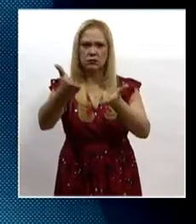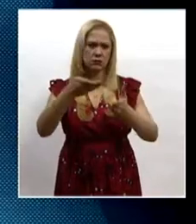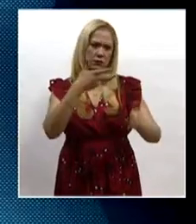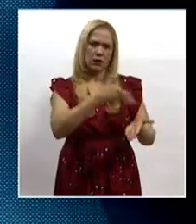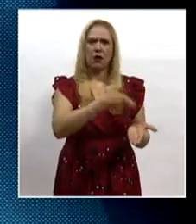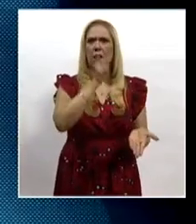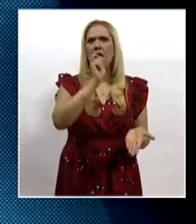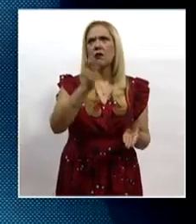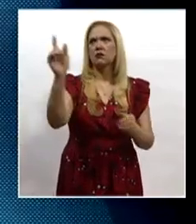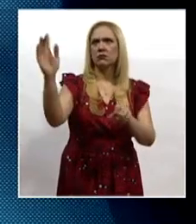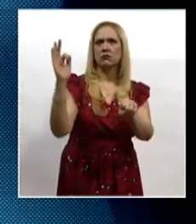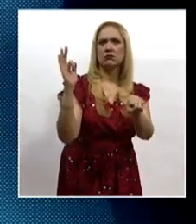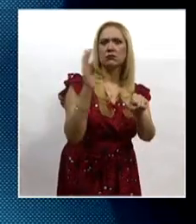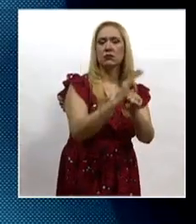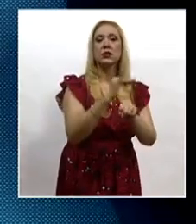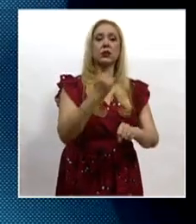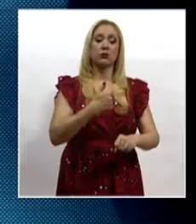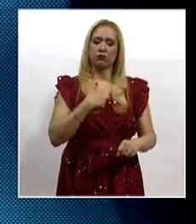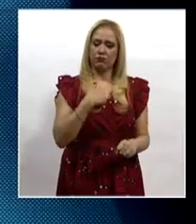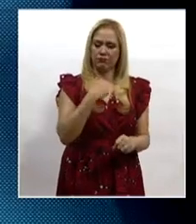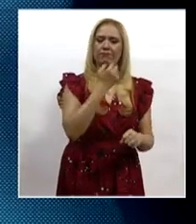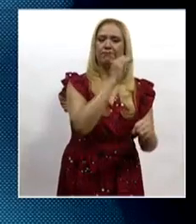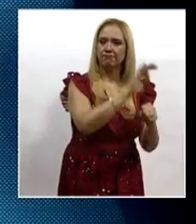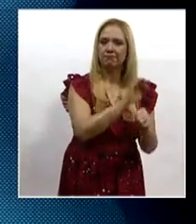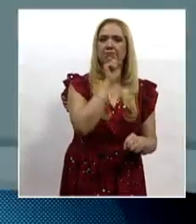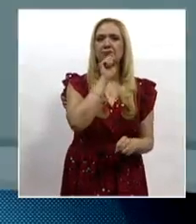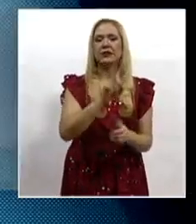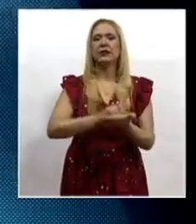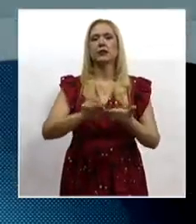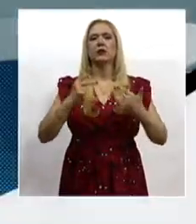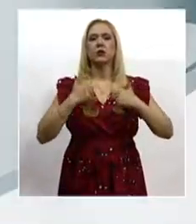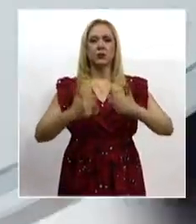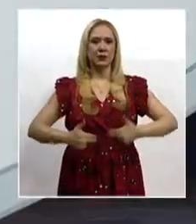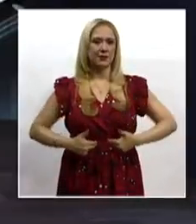y la mejor protección a sus derechos humanos.